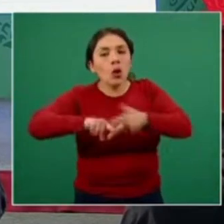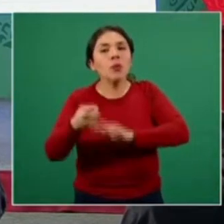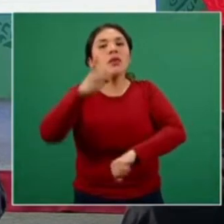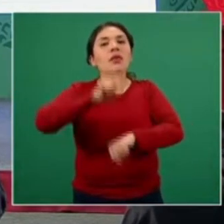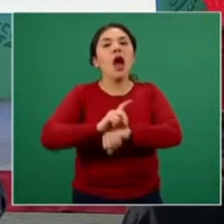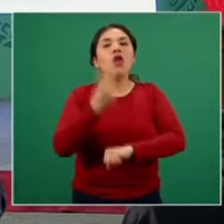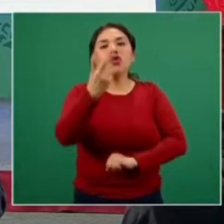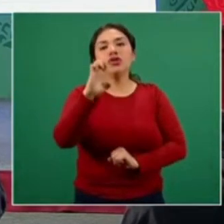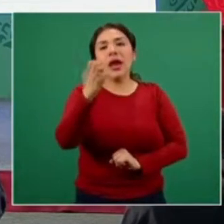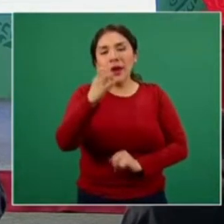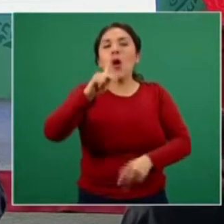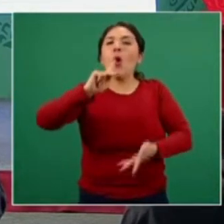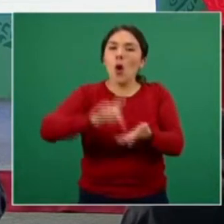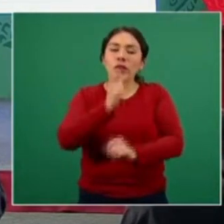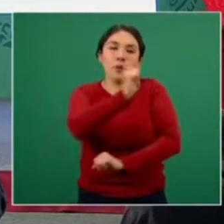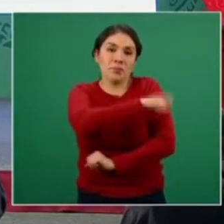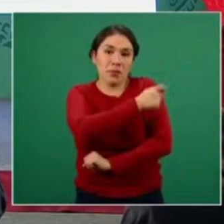de enero.